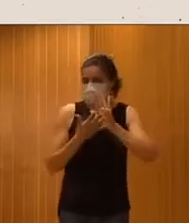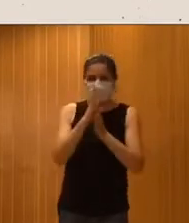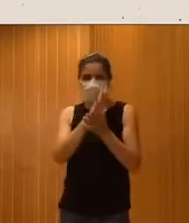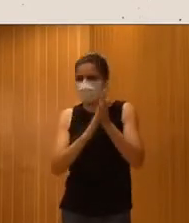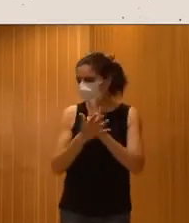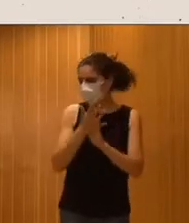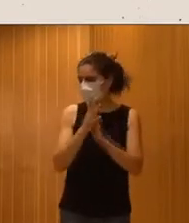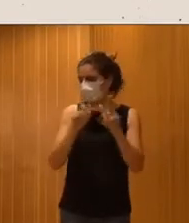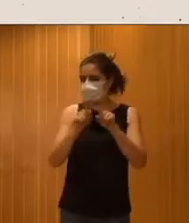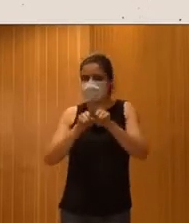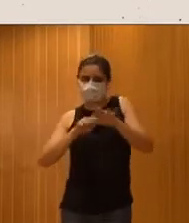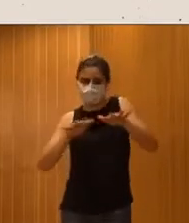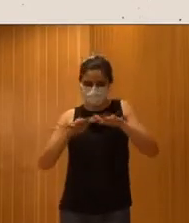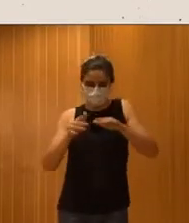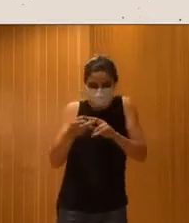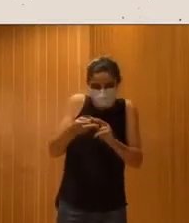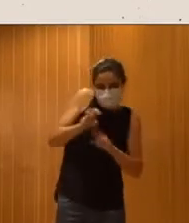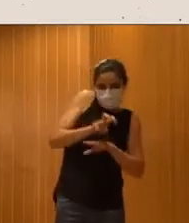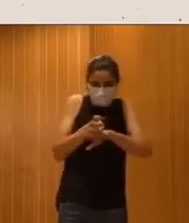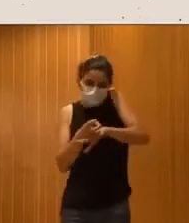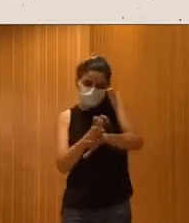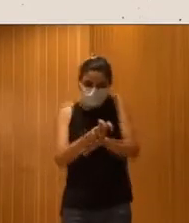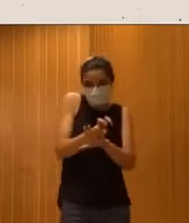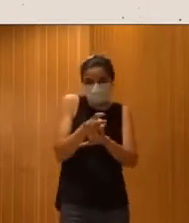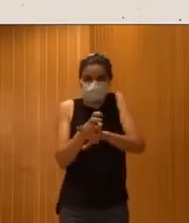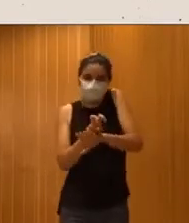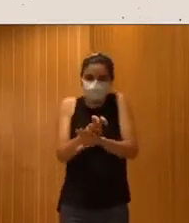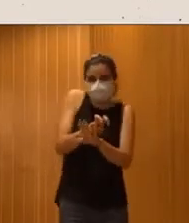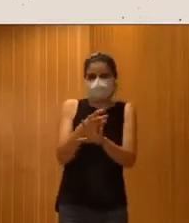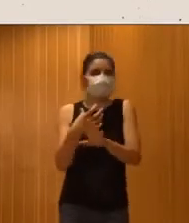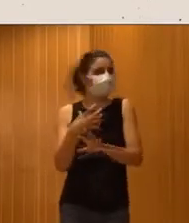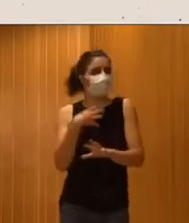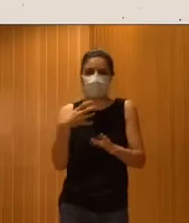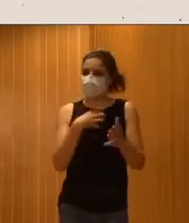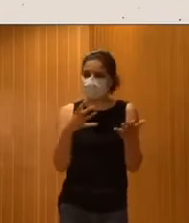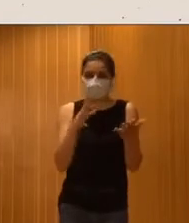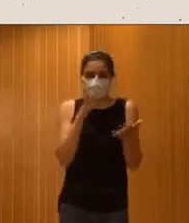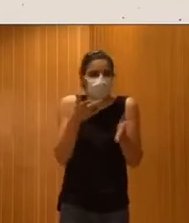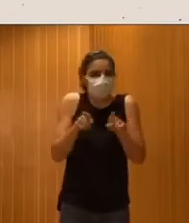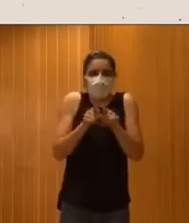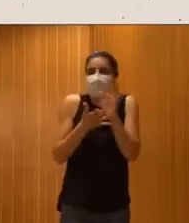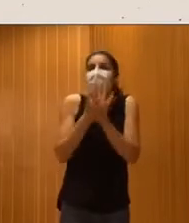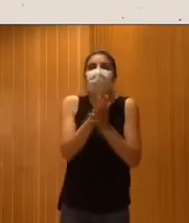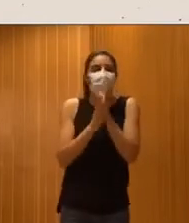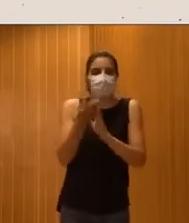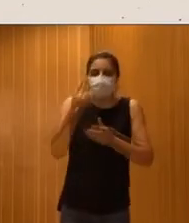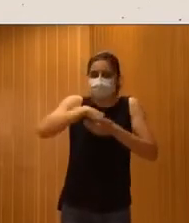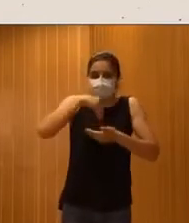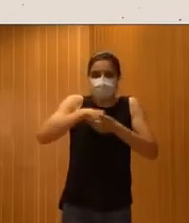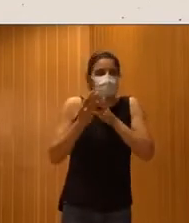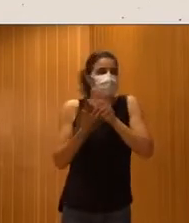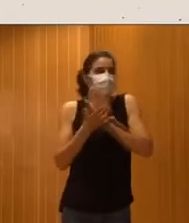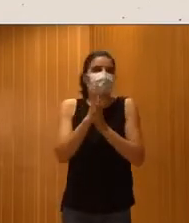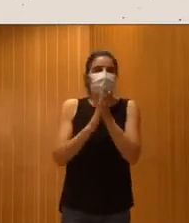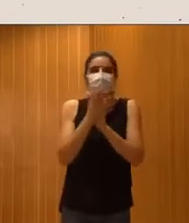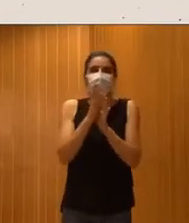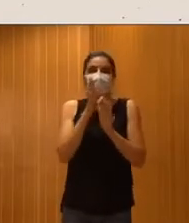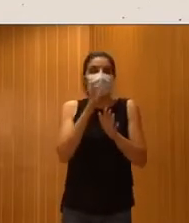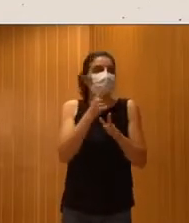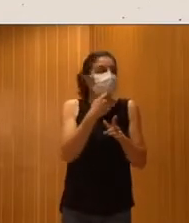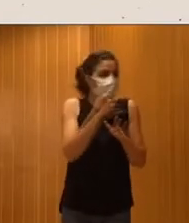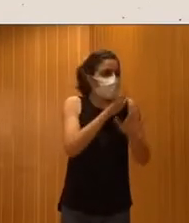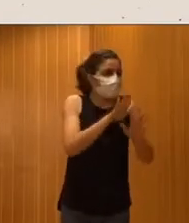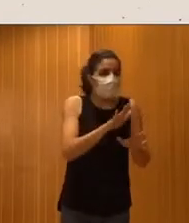están constantemente moviéndose. Tú le pides que se queden quietos y como mucho puede quedarse así quieto un